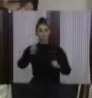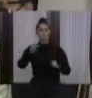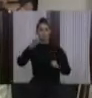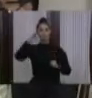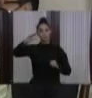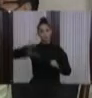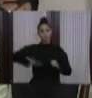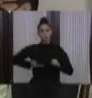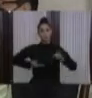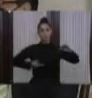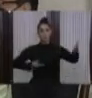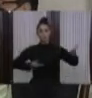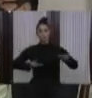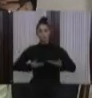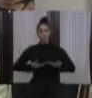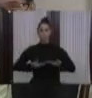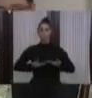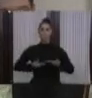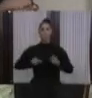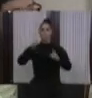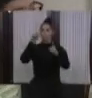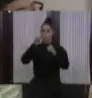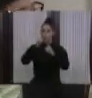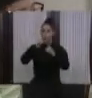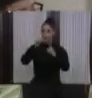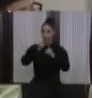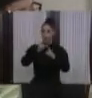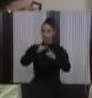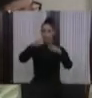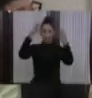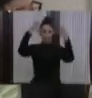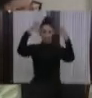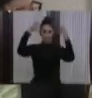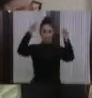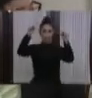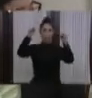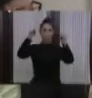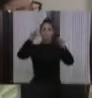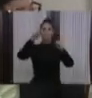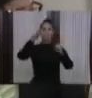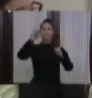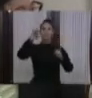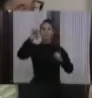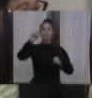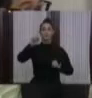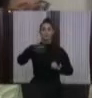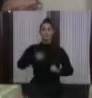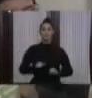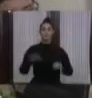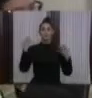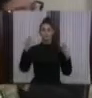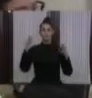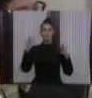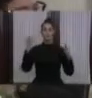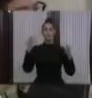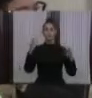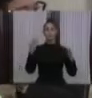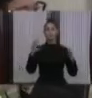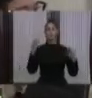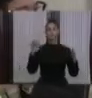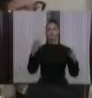disfuncionales que tienen que ir a trabajar también que no pueden dedicarle las horas de